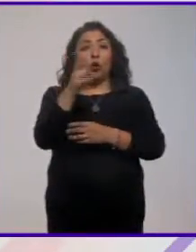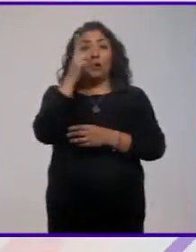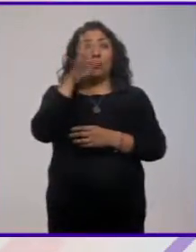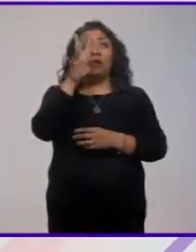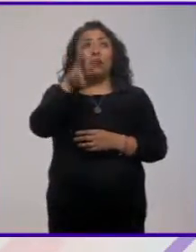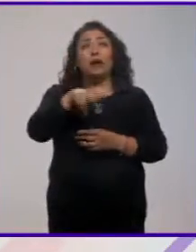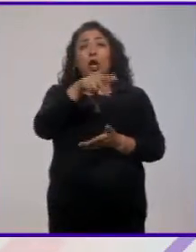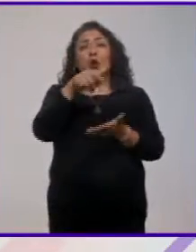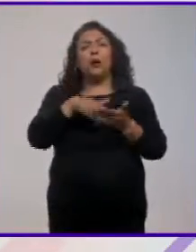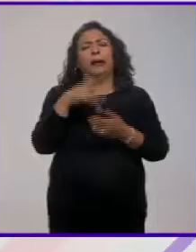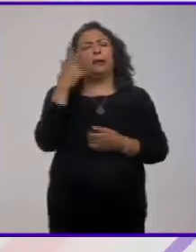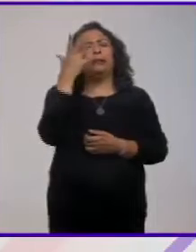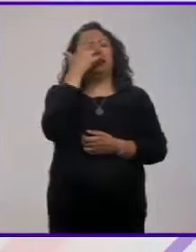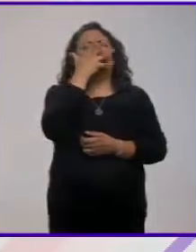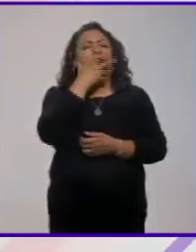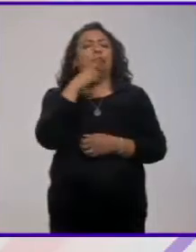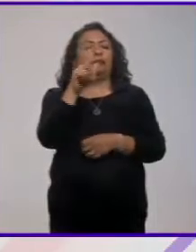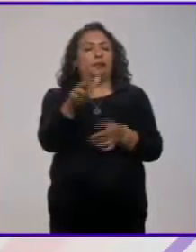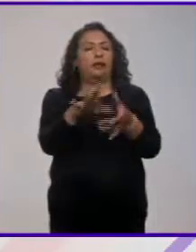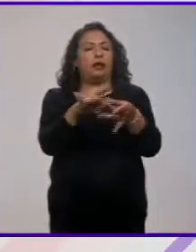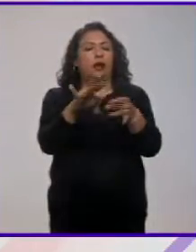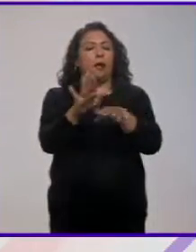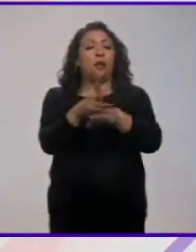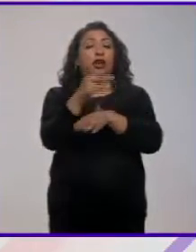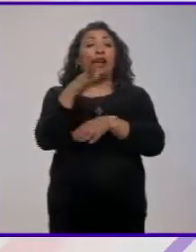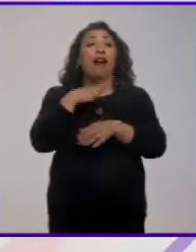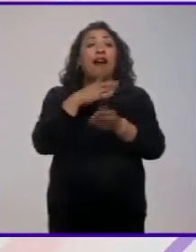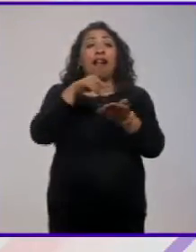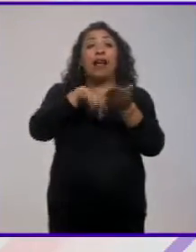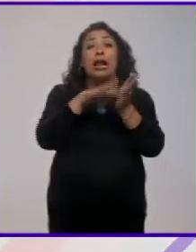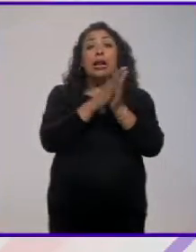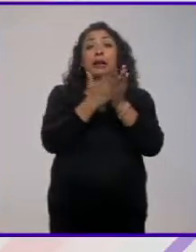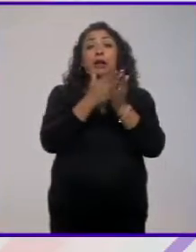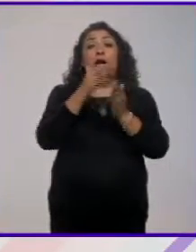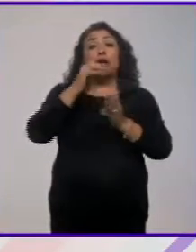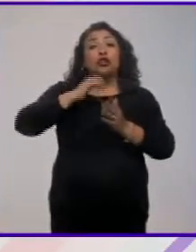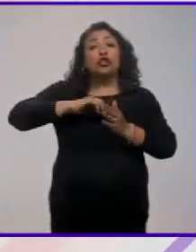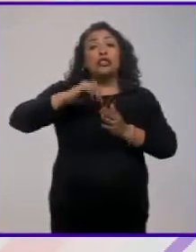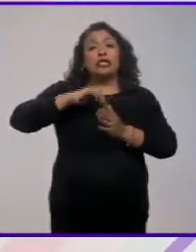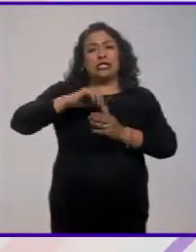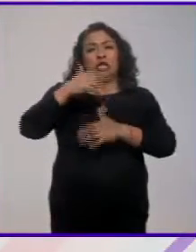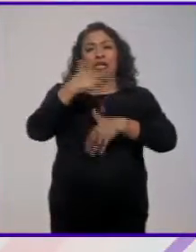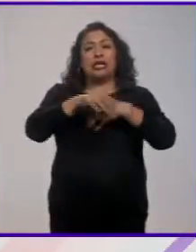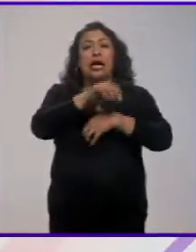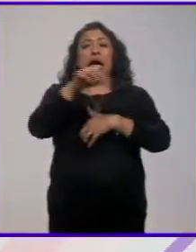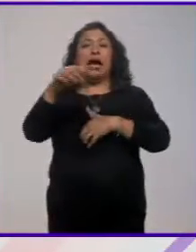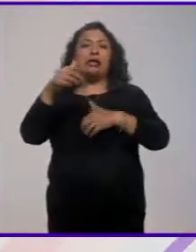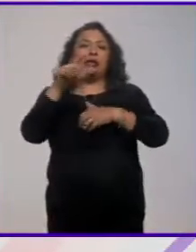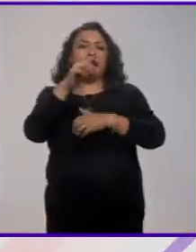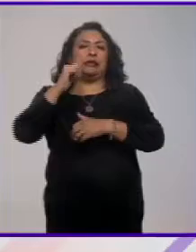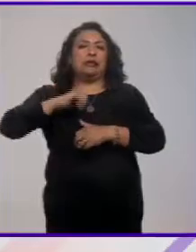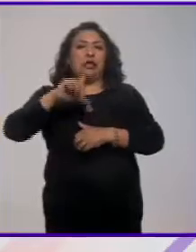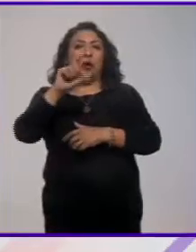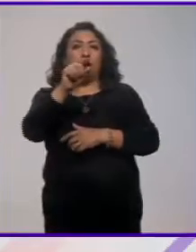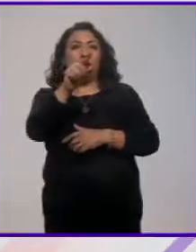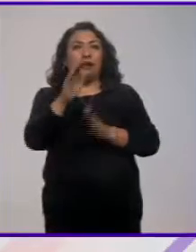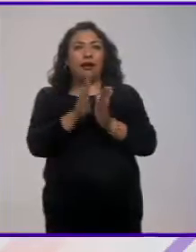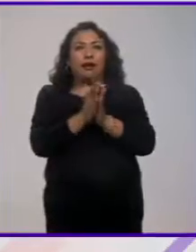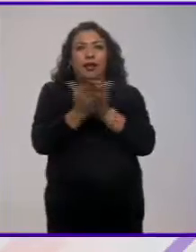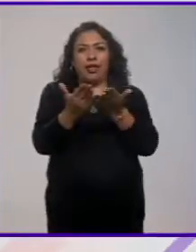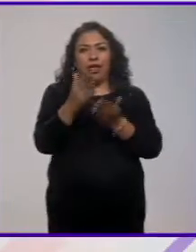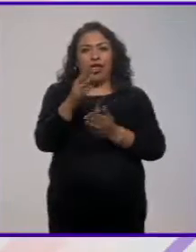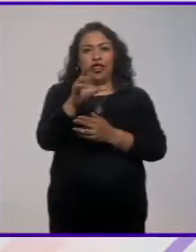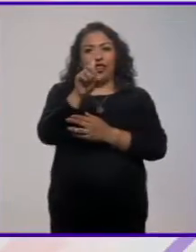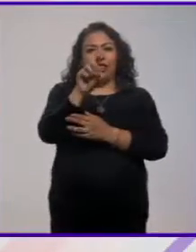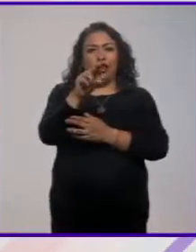por qué. Tienen libros desde el siglo XV hasta principios del siglo XX. Uno de ellos, por ejemplo, esta edición del ingenioso hidalgo Don Quijote